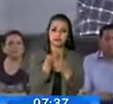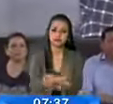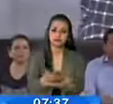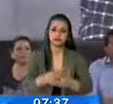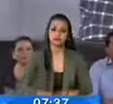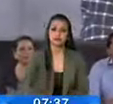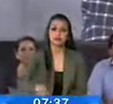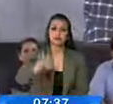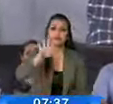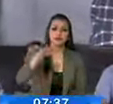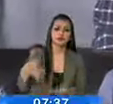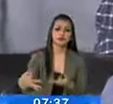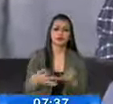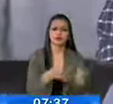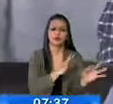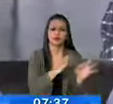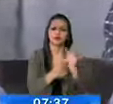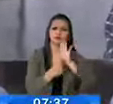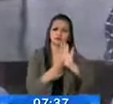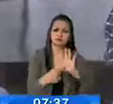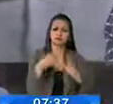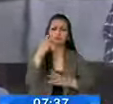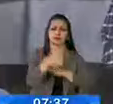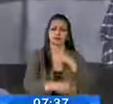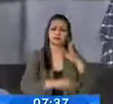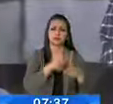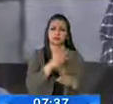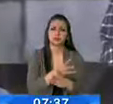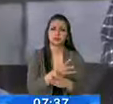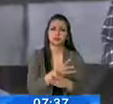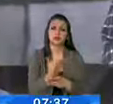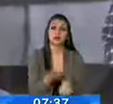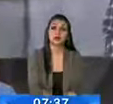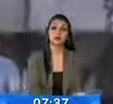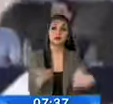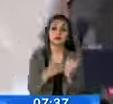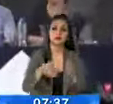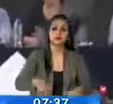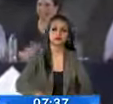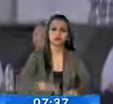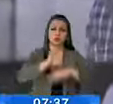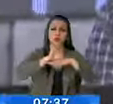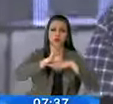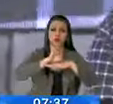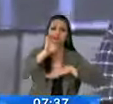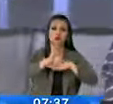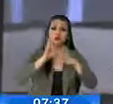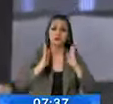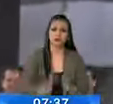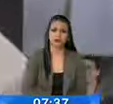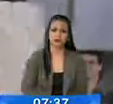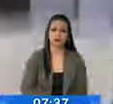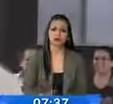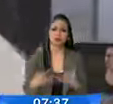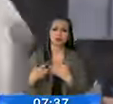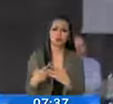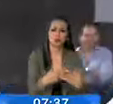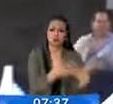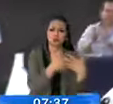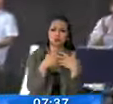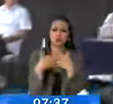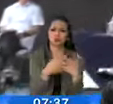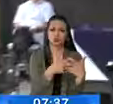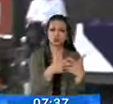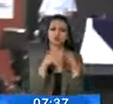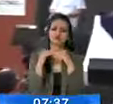febrero vamos a demostrarle al mundo que nuevamente los ecuatorianos estamos unidos, que estamos